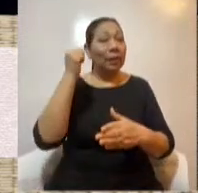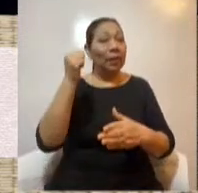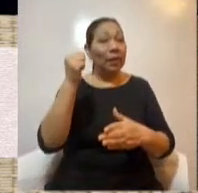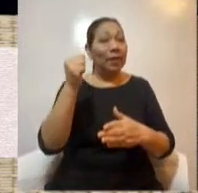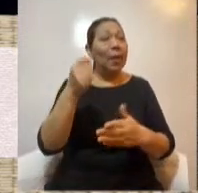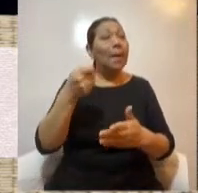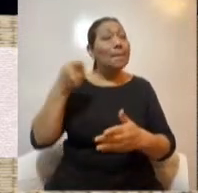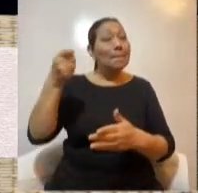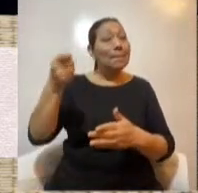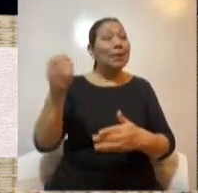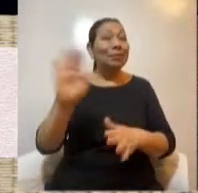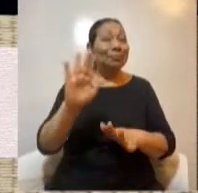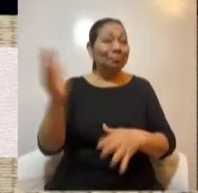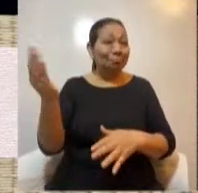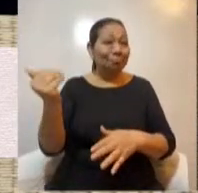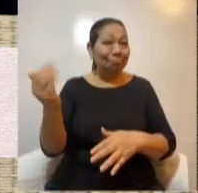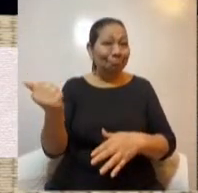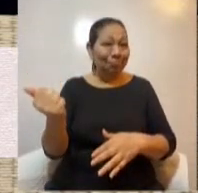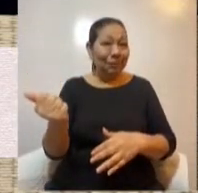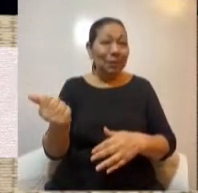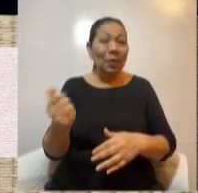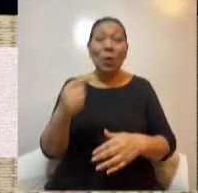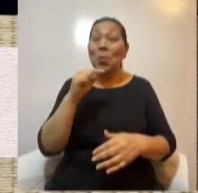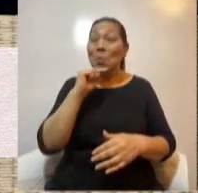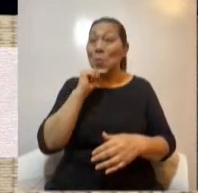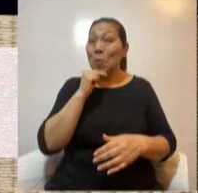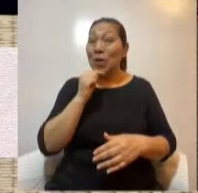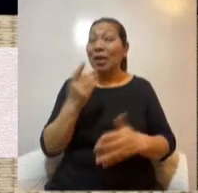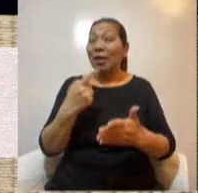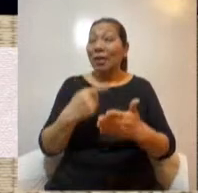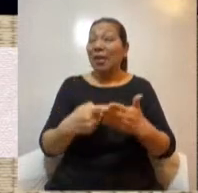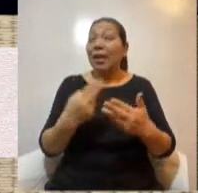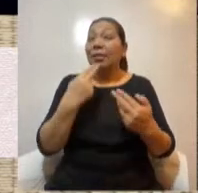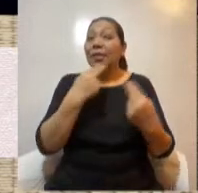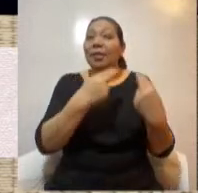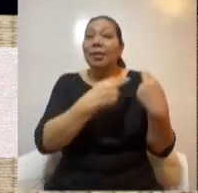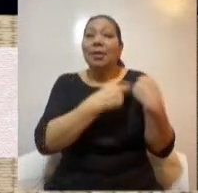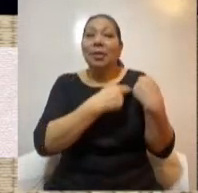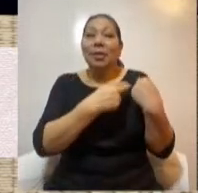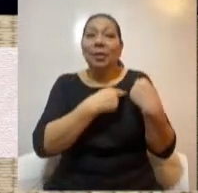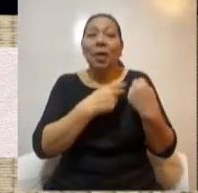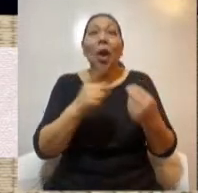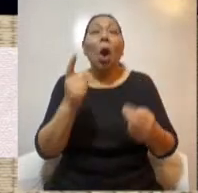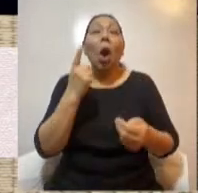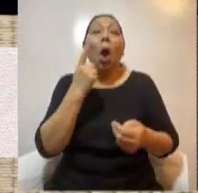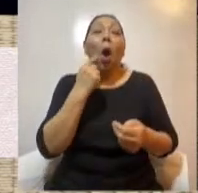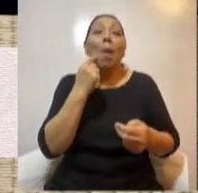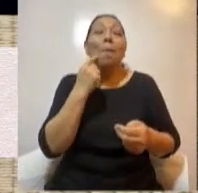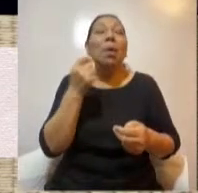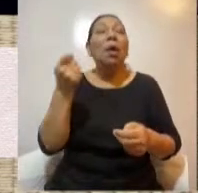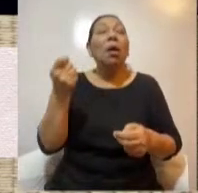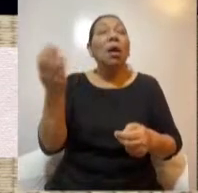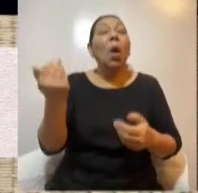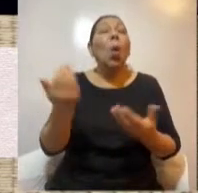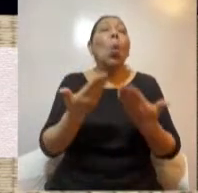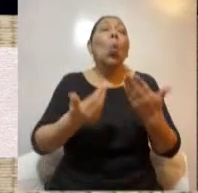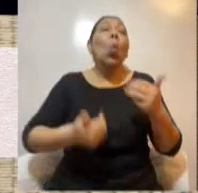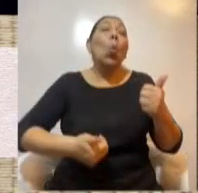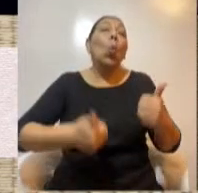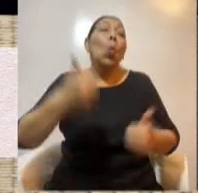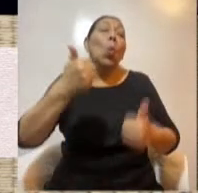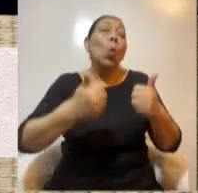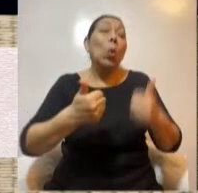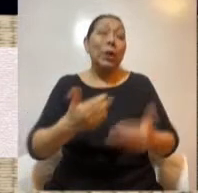el derecho a la pensión de viudas de una viuda y aquel que le corresponde a los viudos. ¿Cuál es la